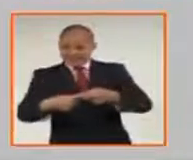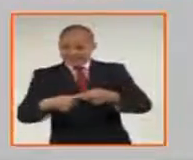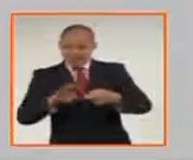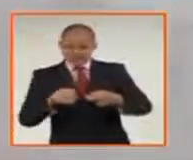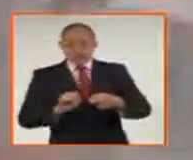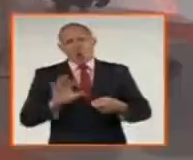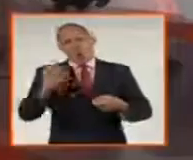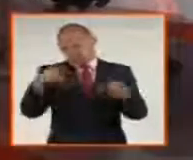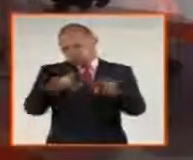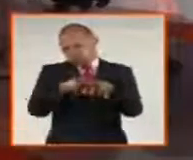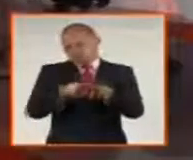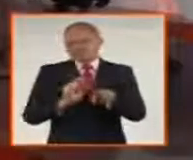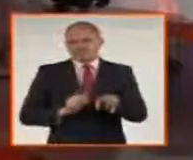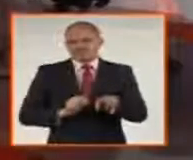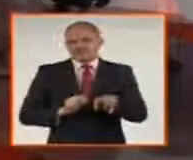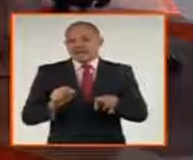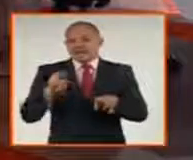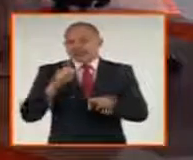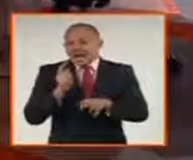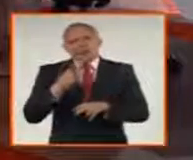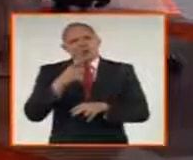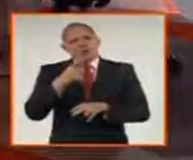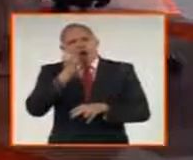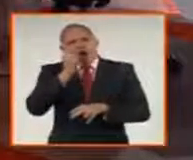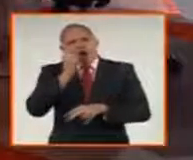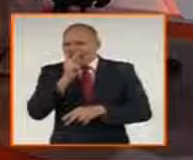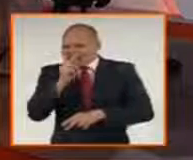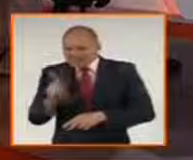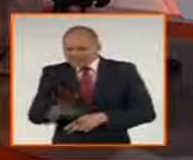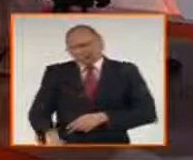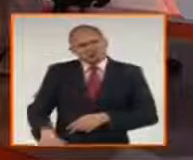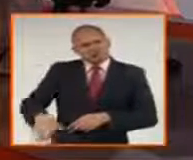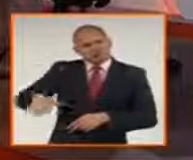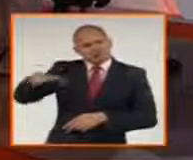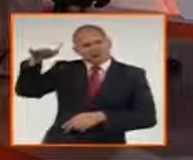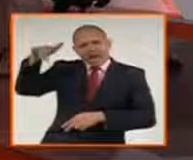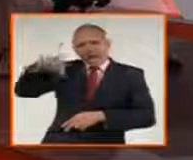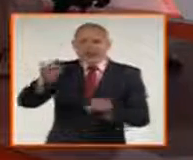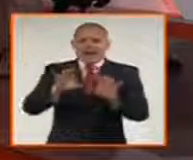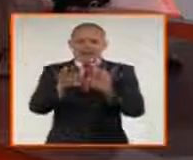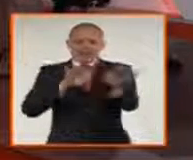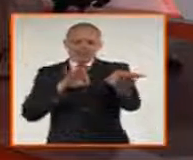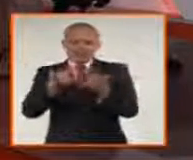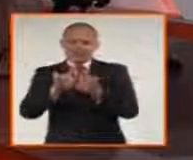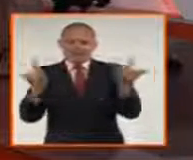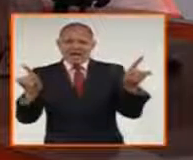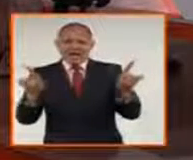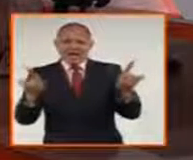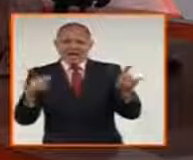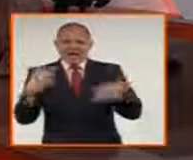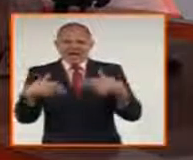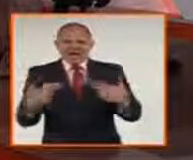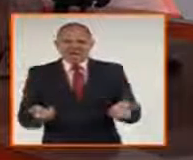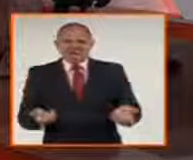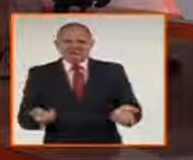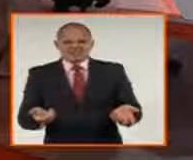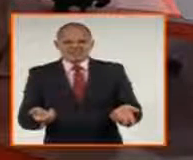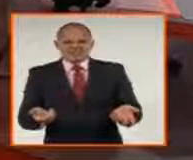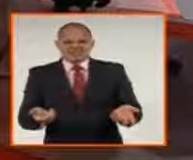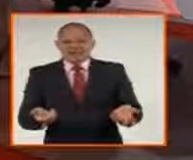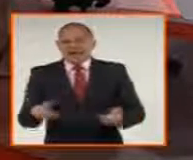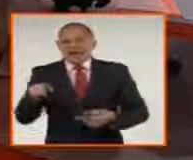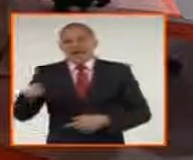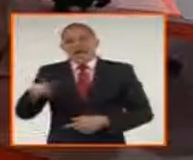el segundo gran efecto del parentesco, el derecho de comunicación familiar, además de la obligación legal de